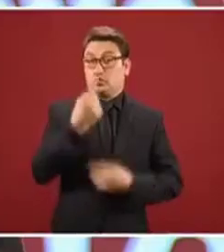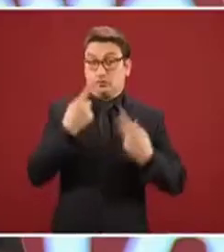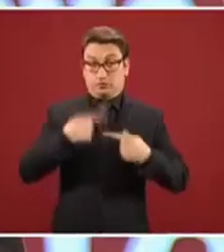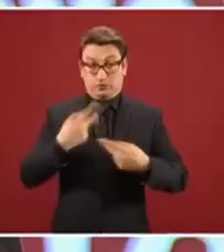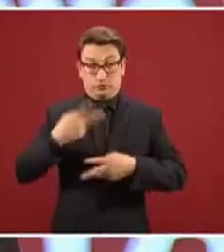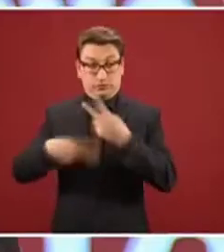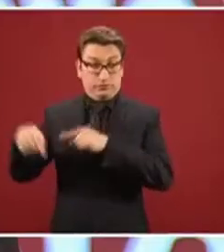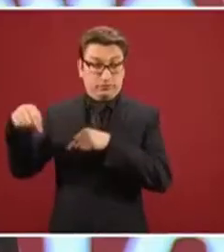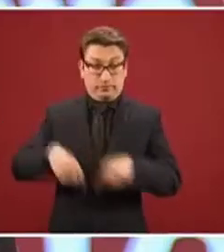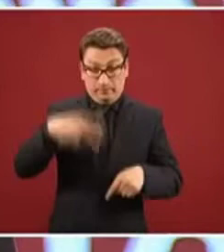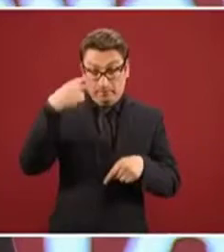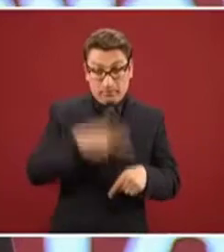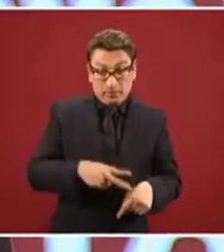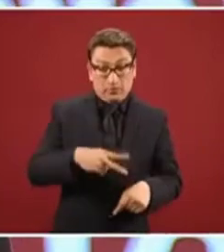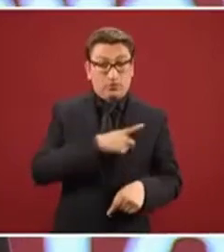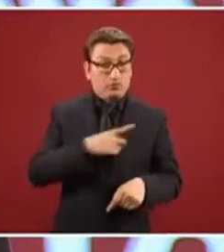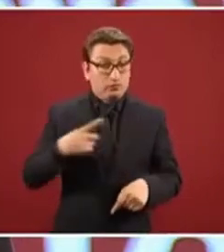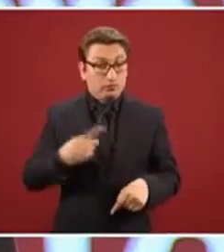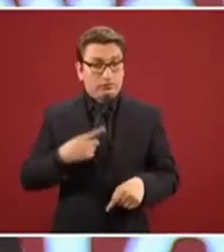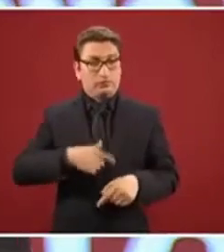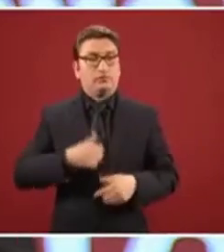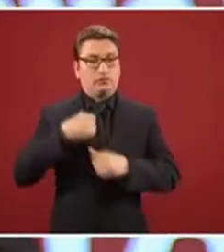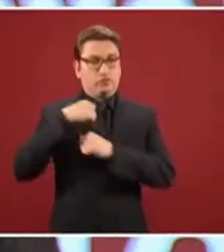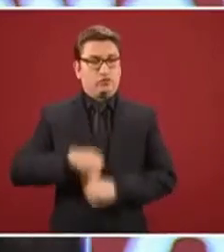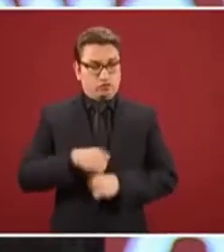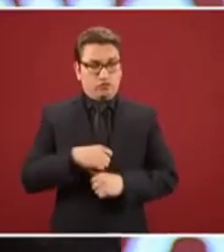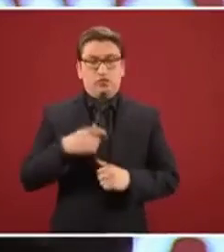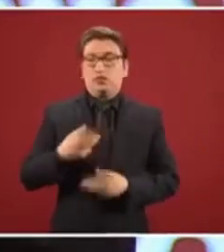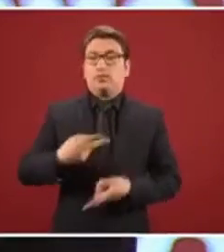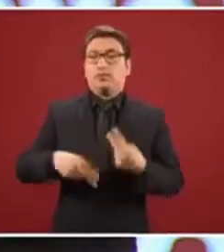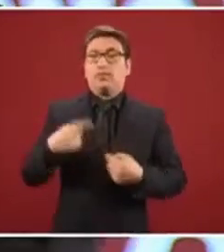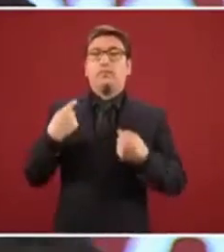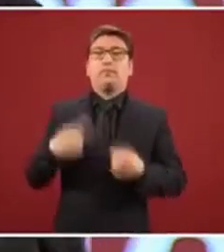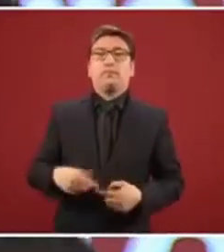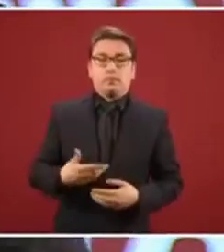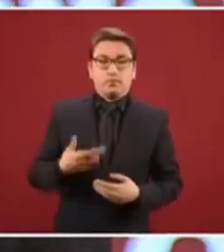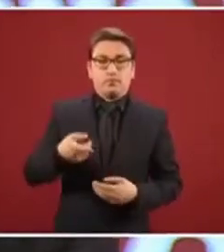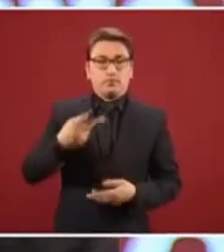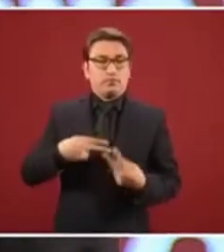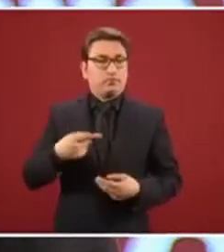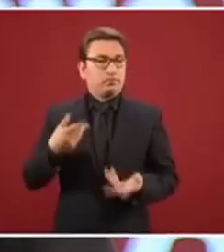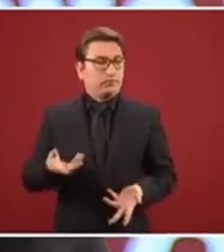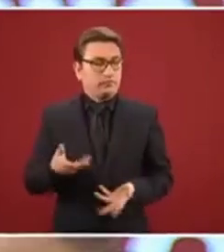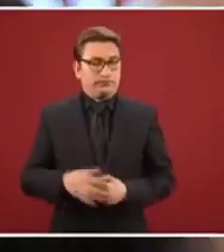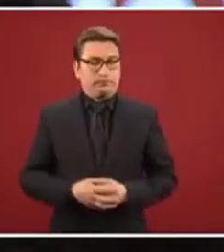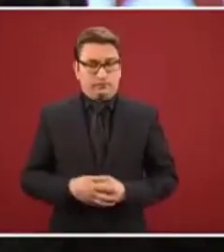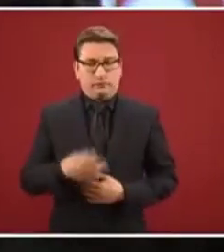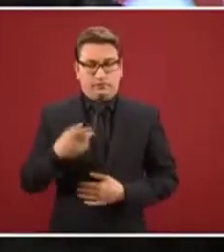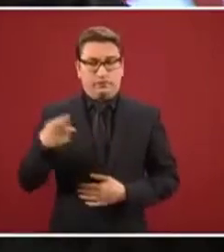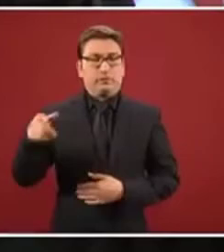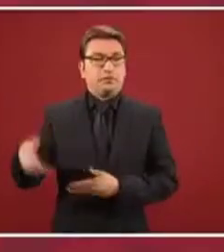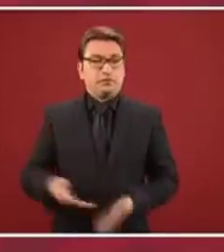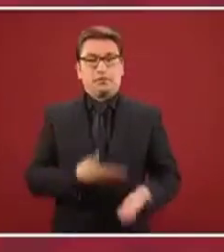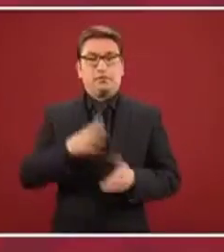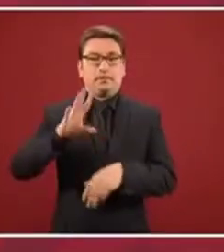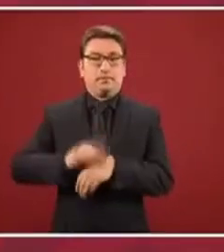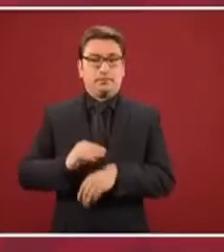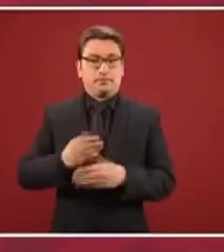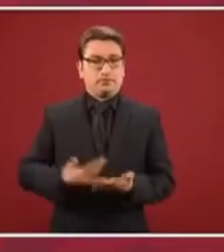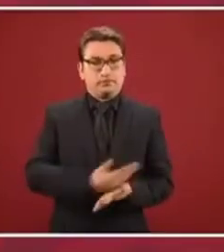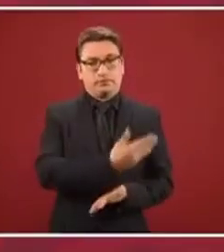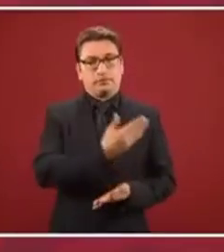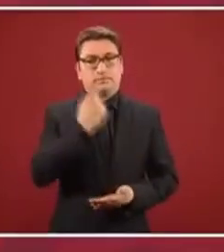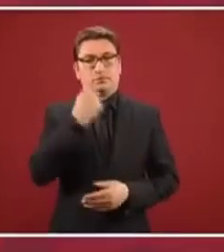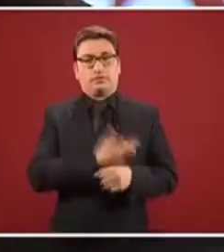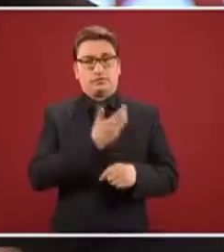México tiene que registrarse ante la autoridad y decirte a qué viene. Ahora, ¿qué nos piden? Déjenos pasar